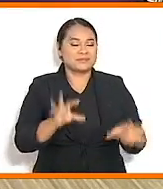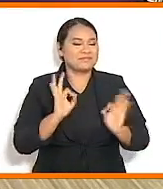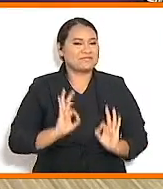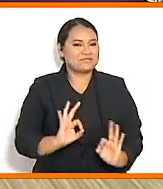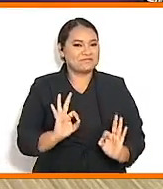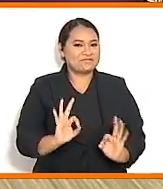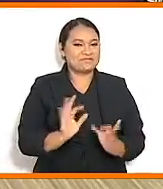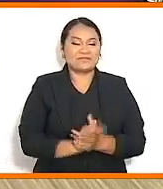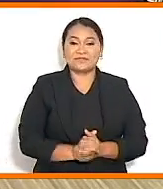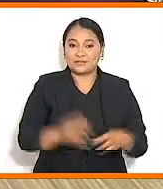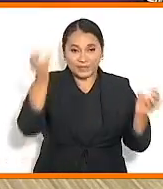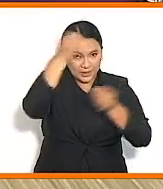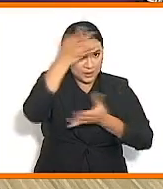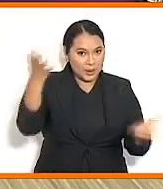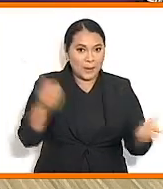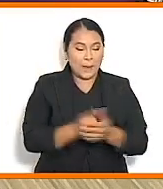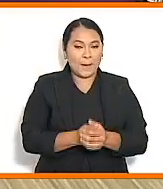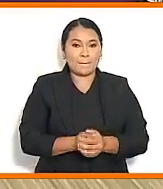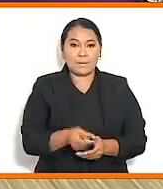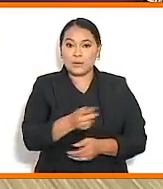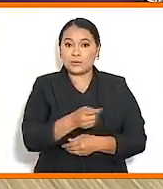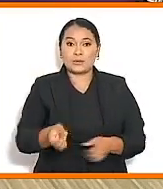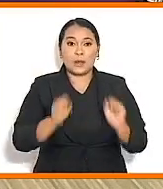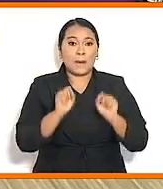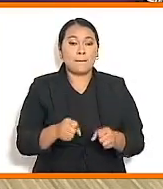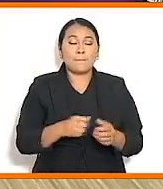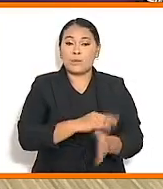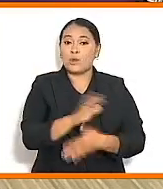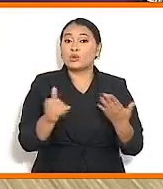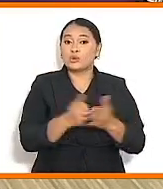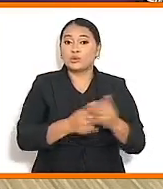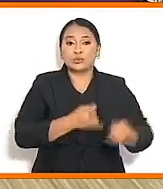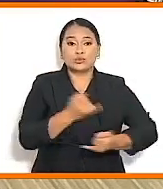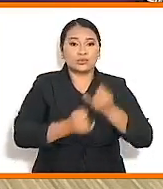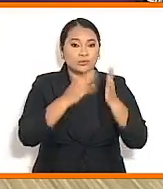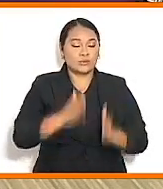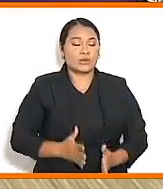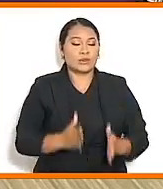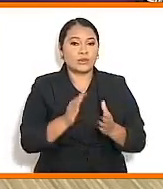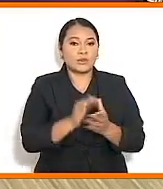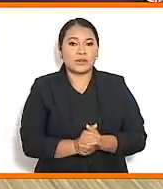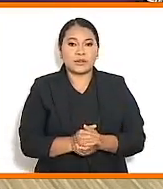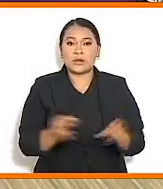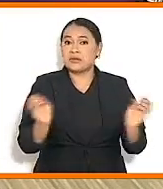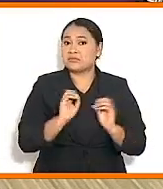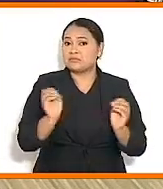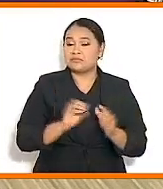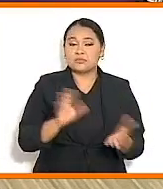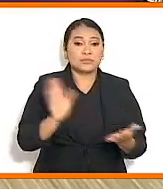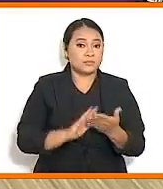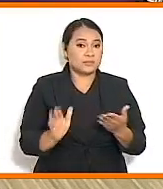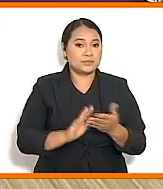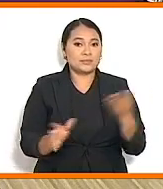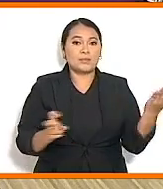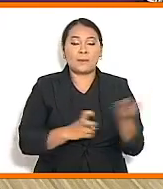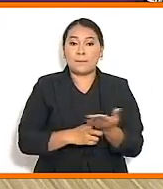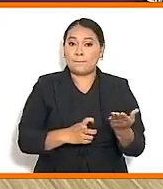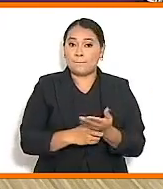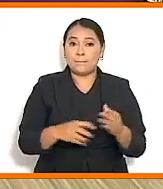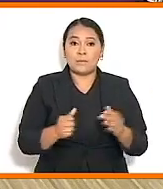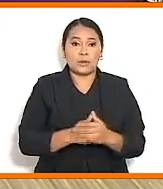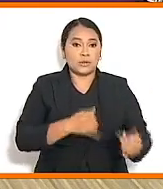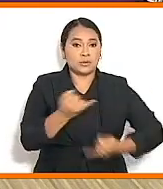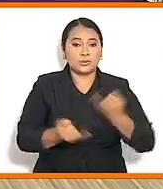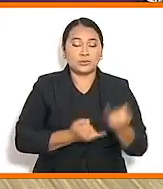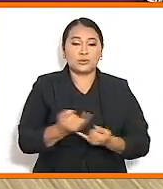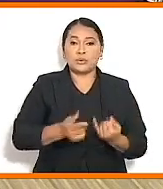Madeline. Te quiero comentar qué pueden hacer todos nuestros jugadores que nos están viendo y no han podido adquirir su boleto de cualquiera de nuestros juegos